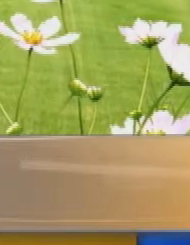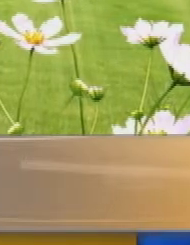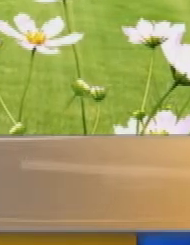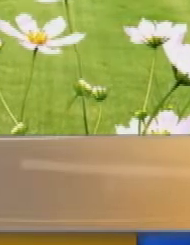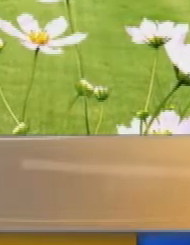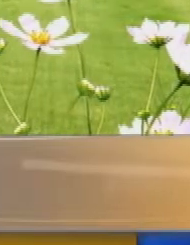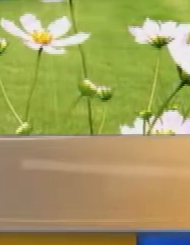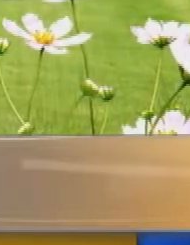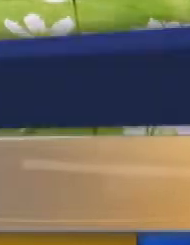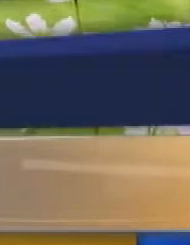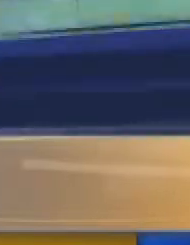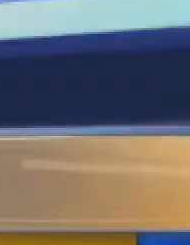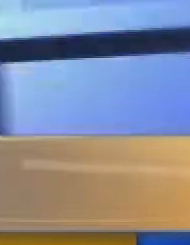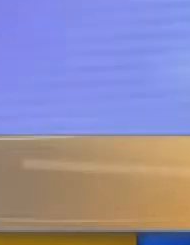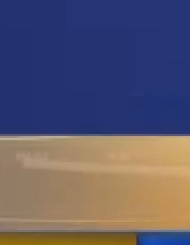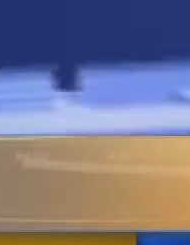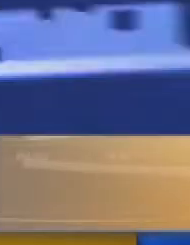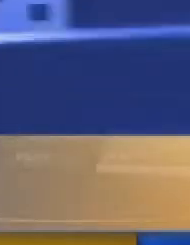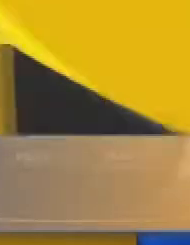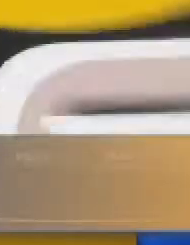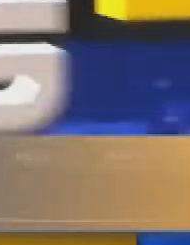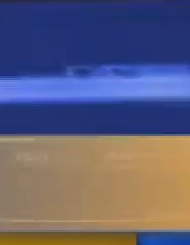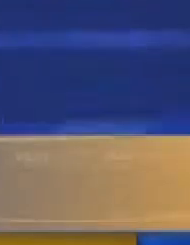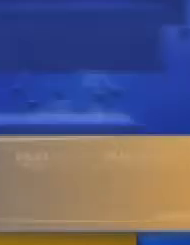el noticiero que usted quiere ver.